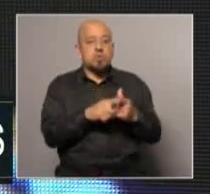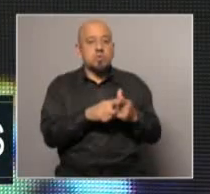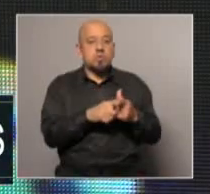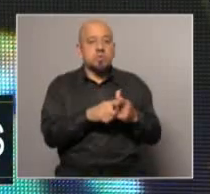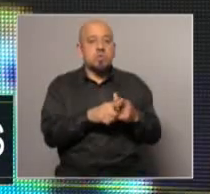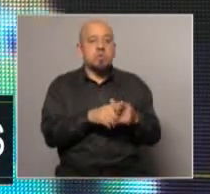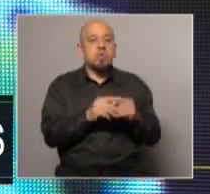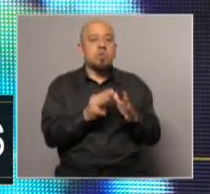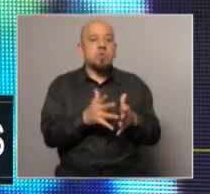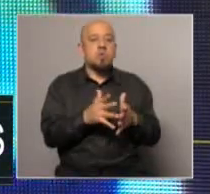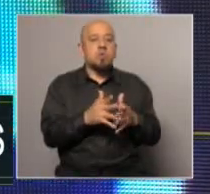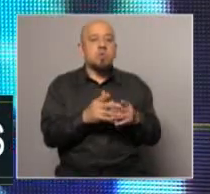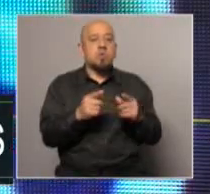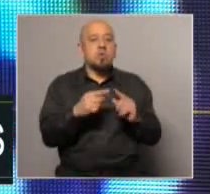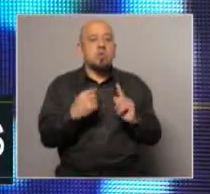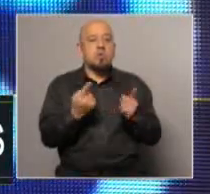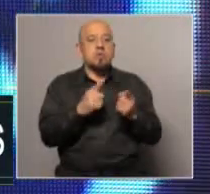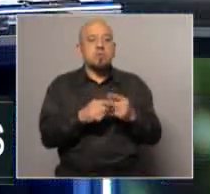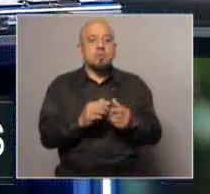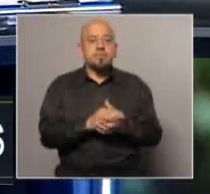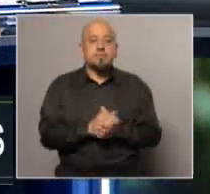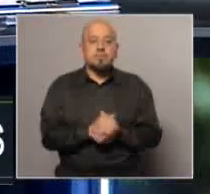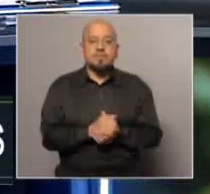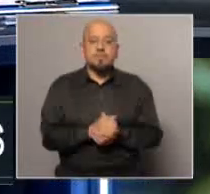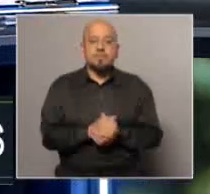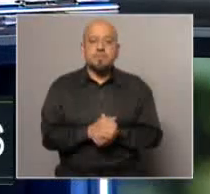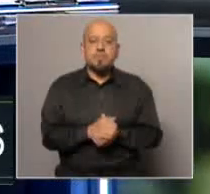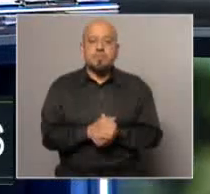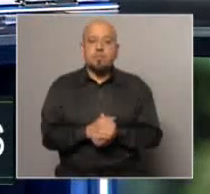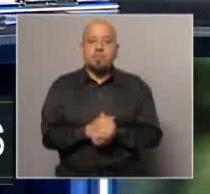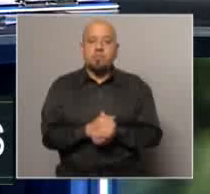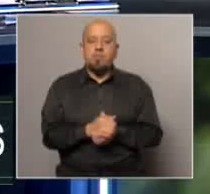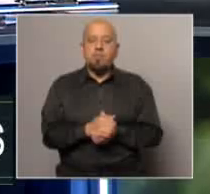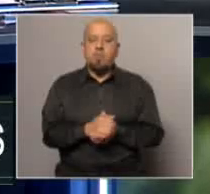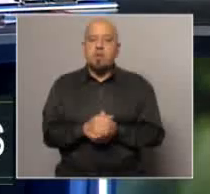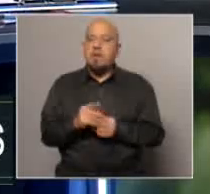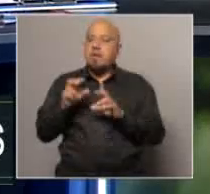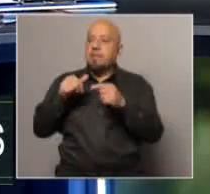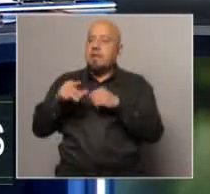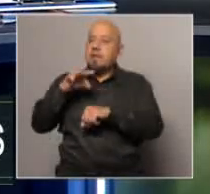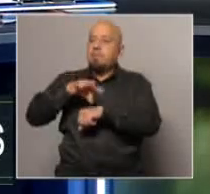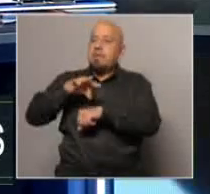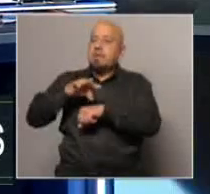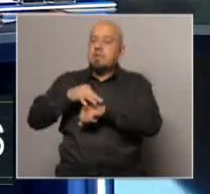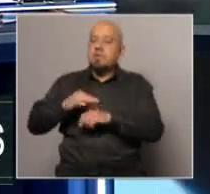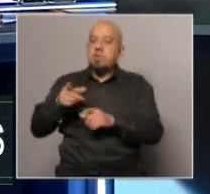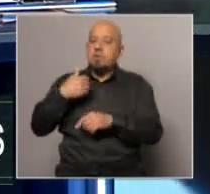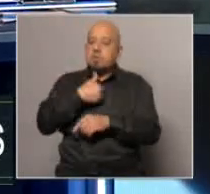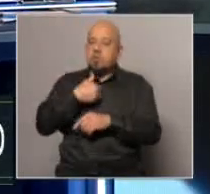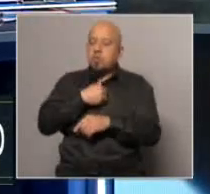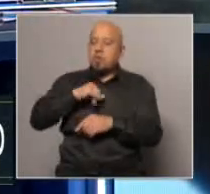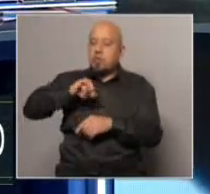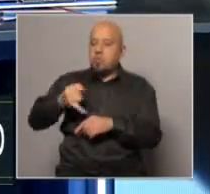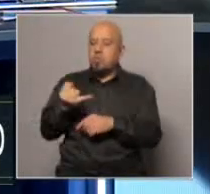de alguna manera se da de bruces con esto, ¿no? Pero... Con respecto al tema del cannabis medicinal, ¿cuál es el rol de la Junta Nacional de